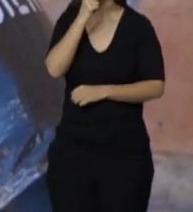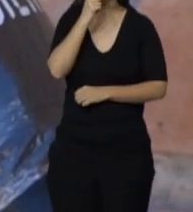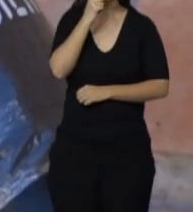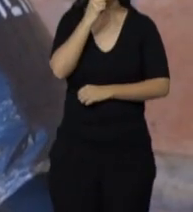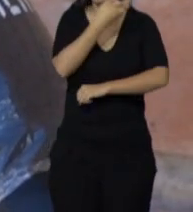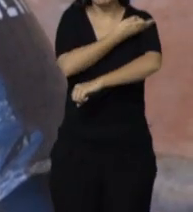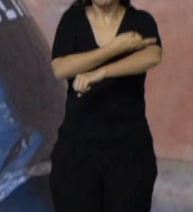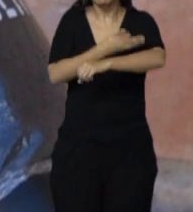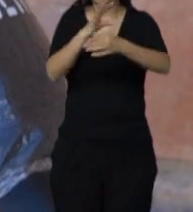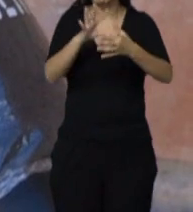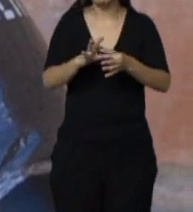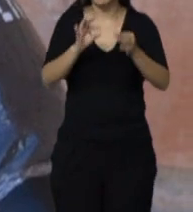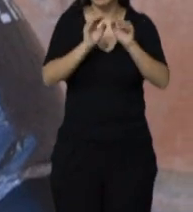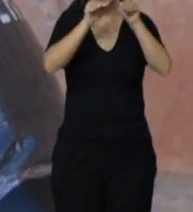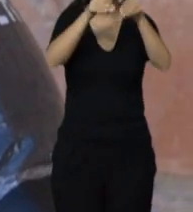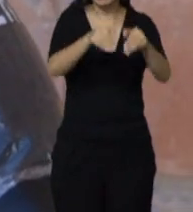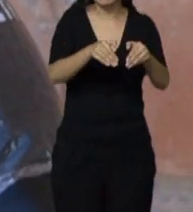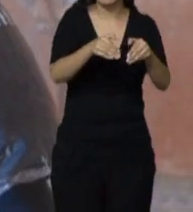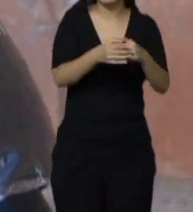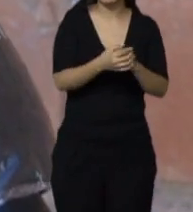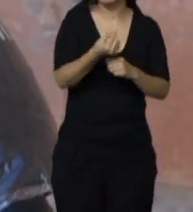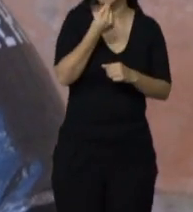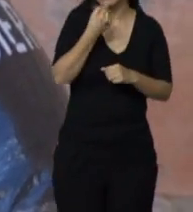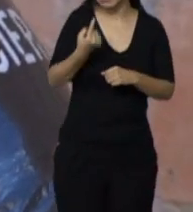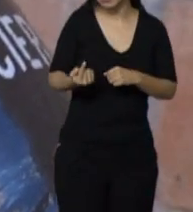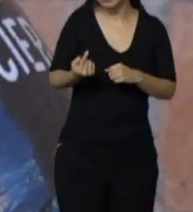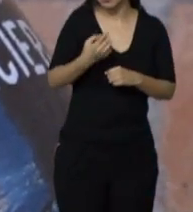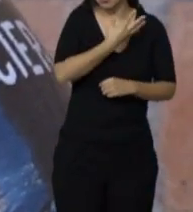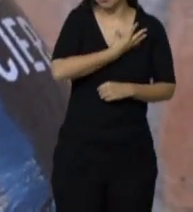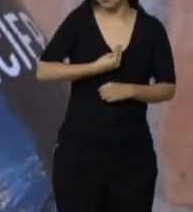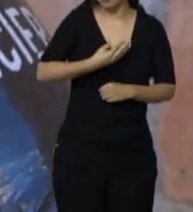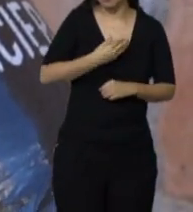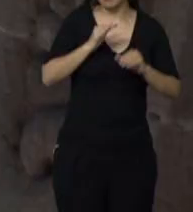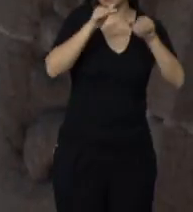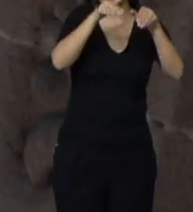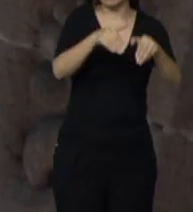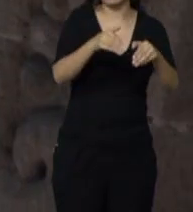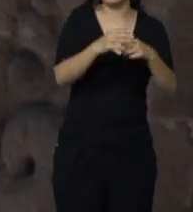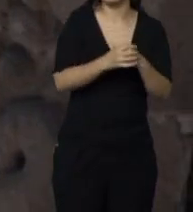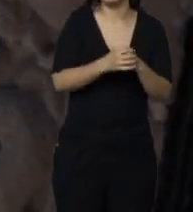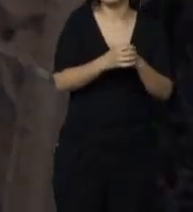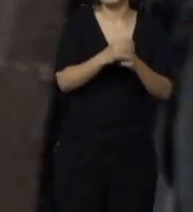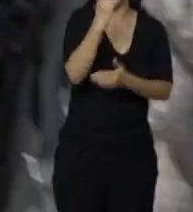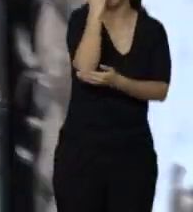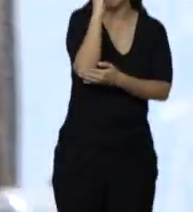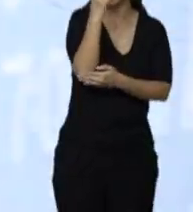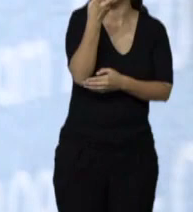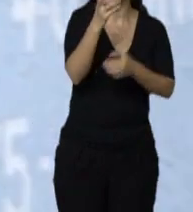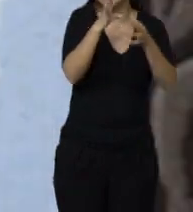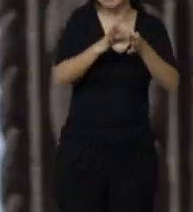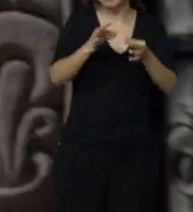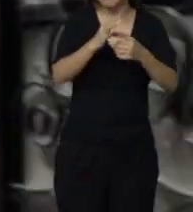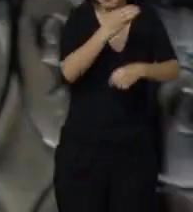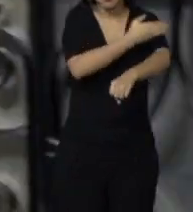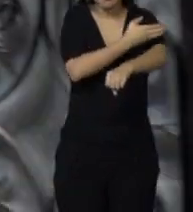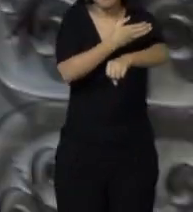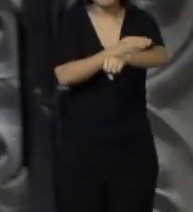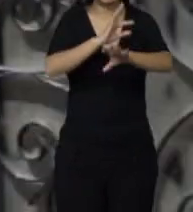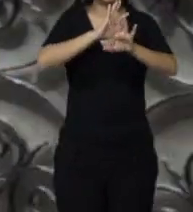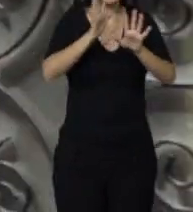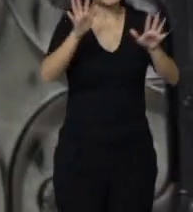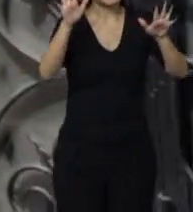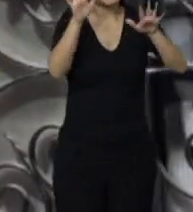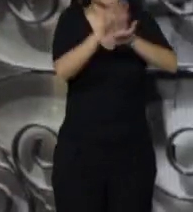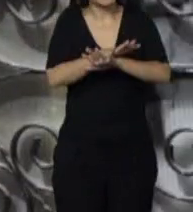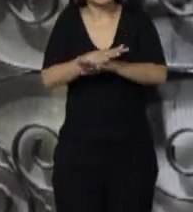realizar el proceso de inscripción de su menor hijo al colegio en preescolar se encontró que muchos de sus compañeros se cambiaron a la